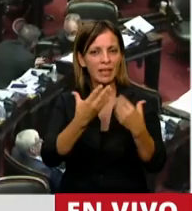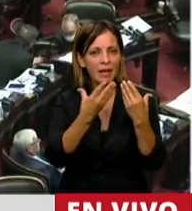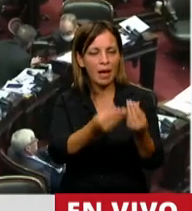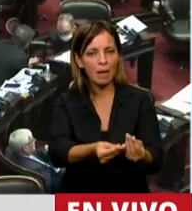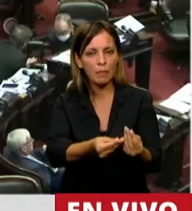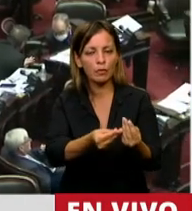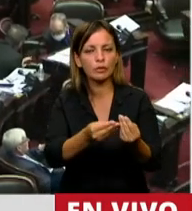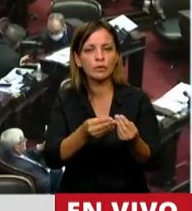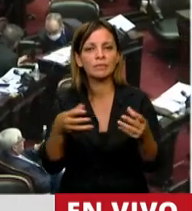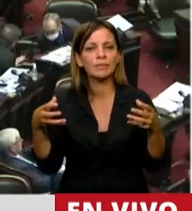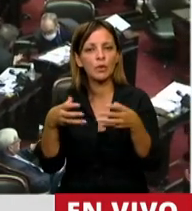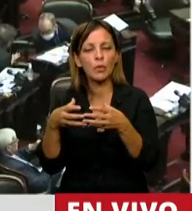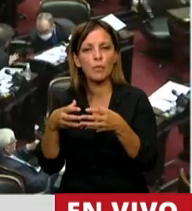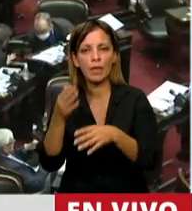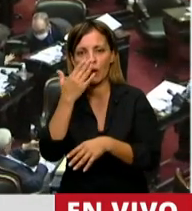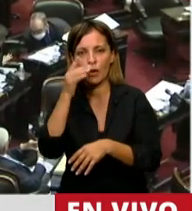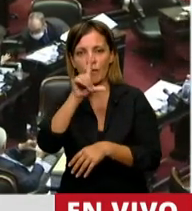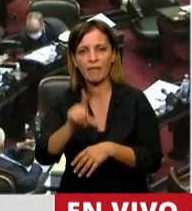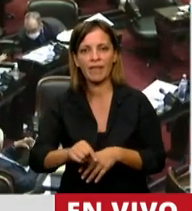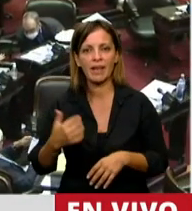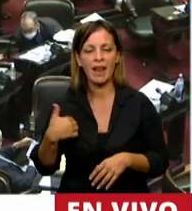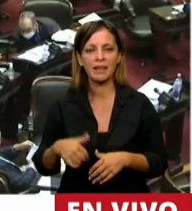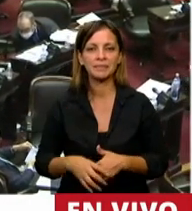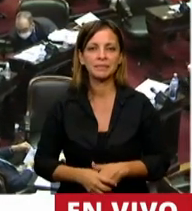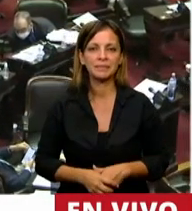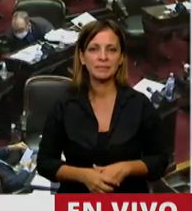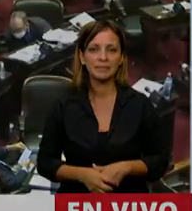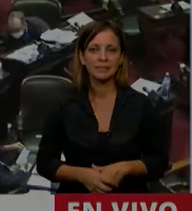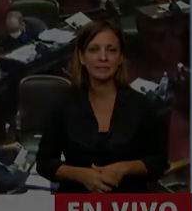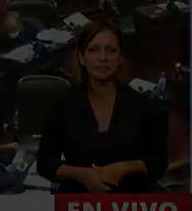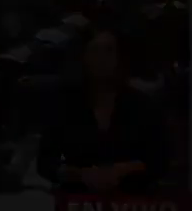bloque de Córdoba Federal. Muchas gracias, diputada Vigo.